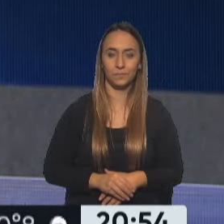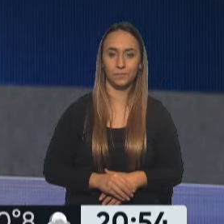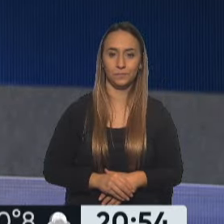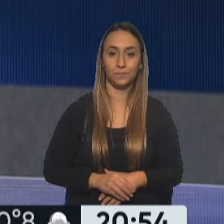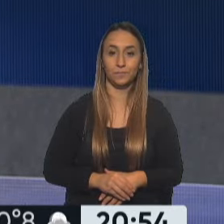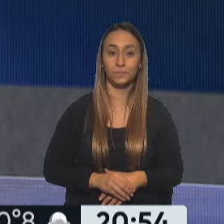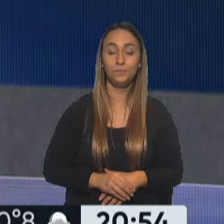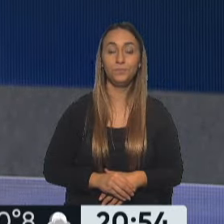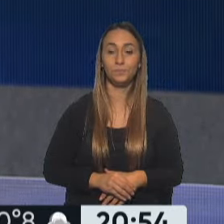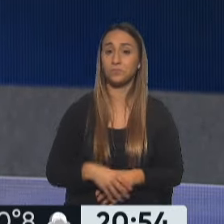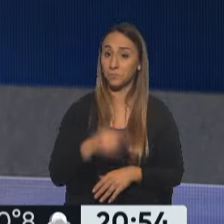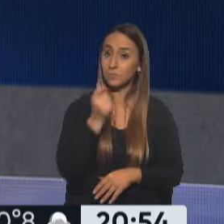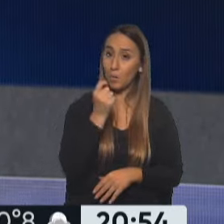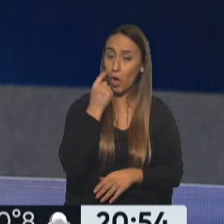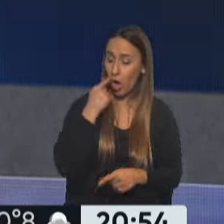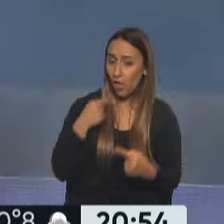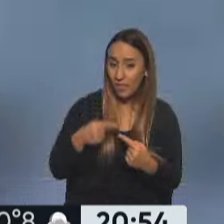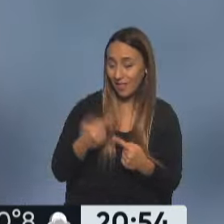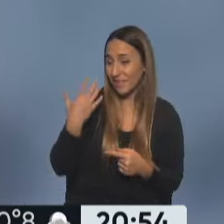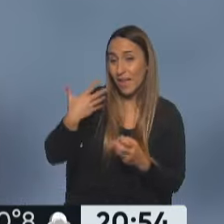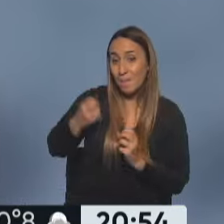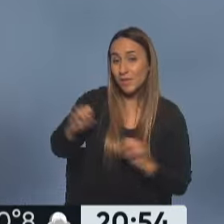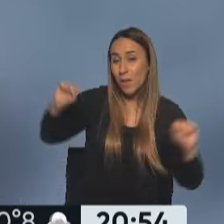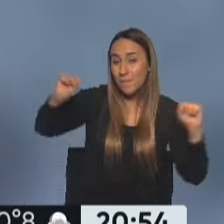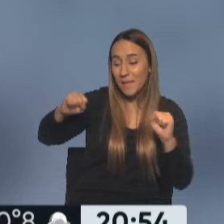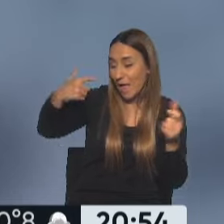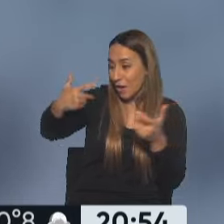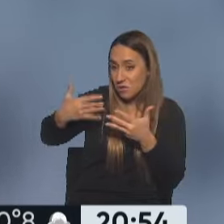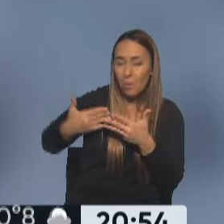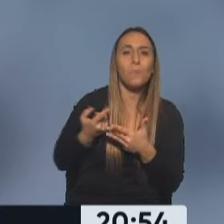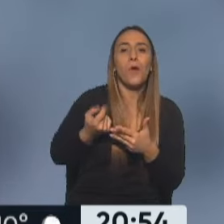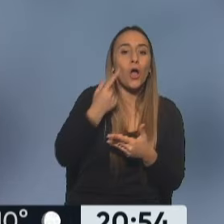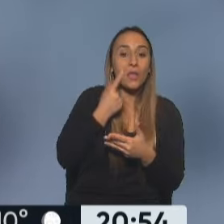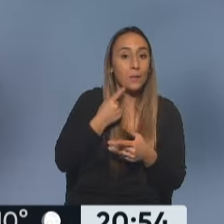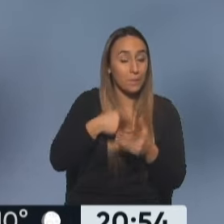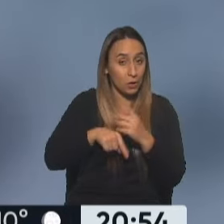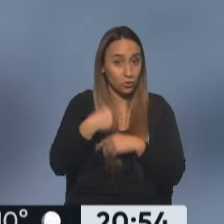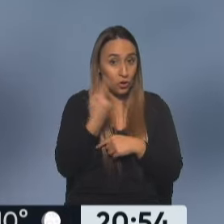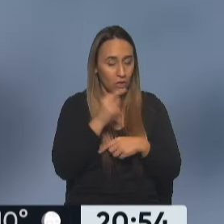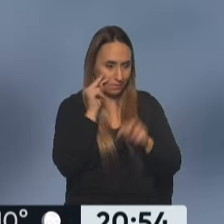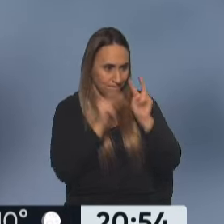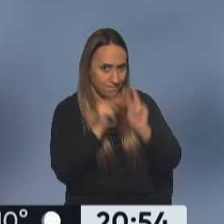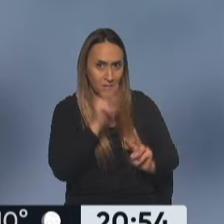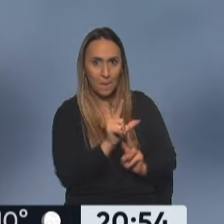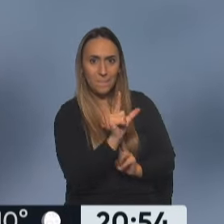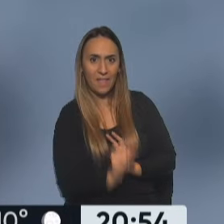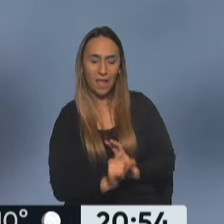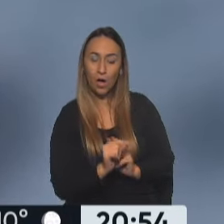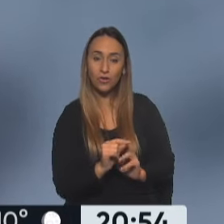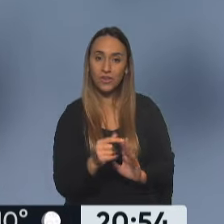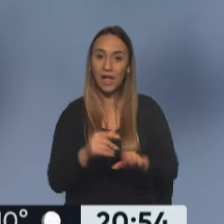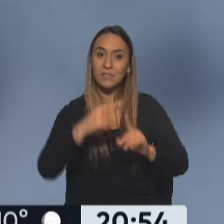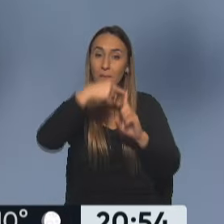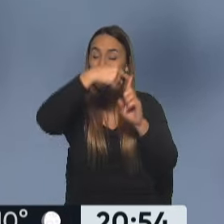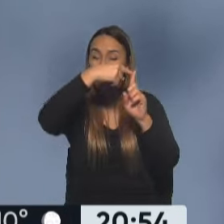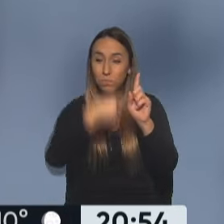Han transcurrido muy pocos días desde que comenzó el invierno, pero las miradas ya están puestas en la Patagonia argentina y la ola de frío que